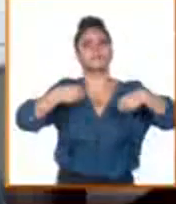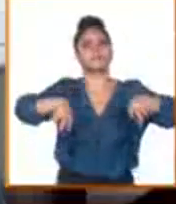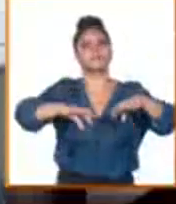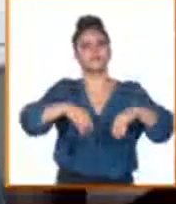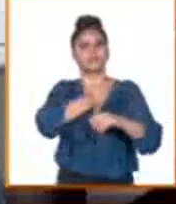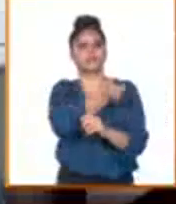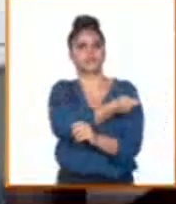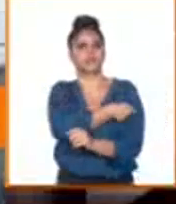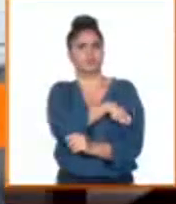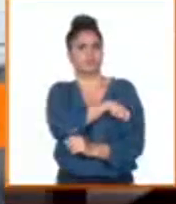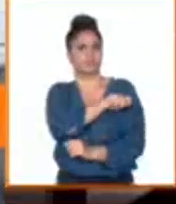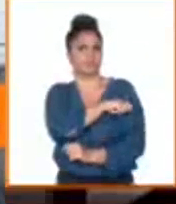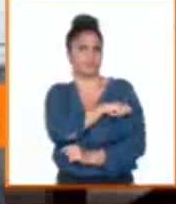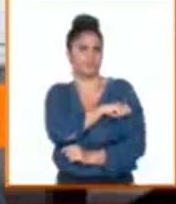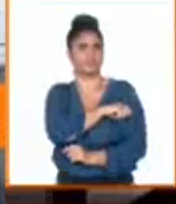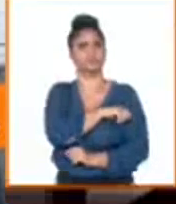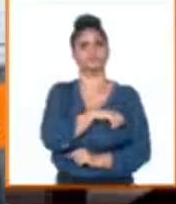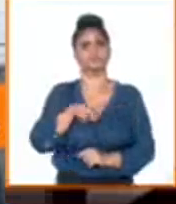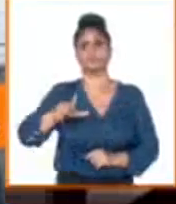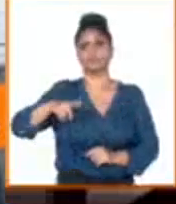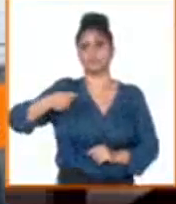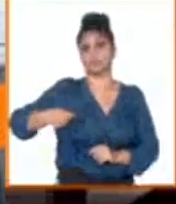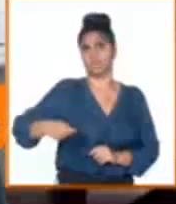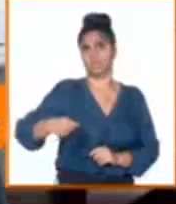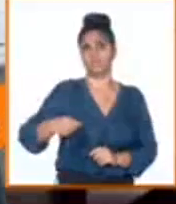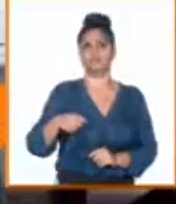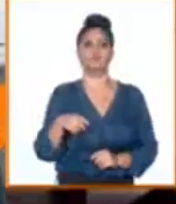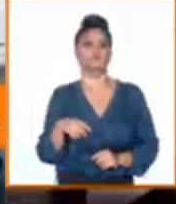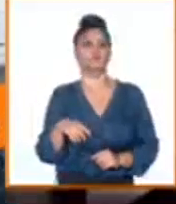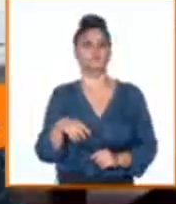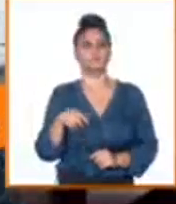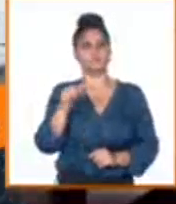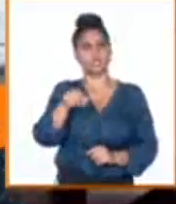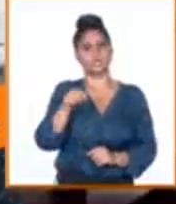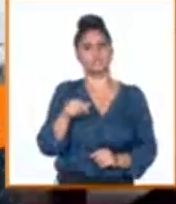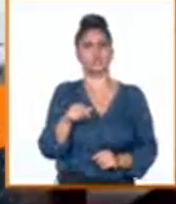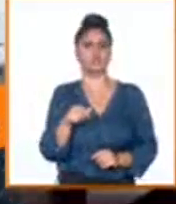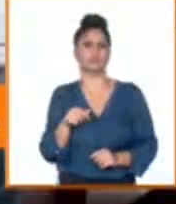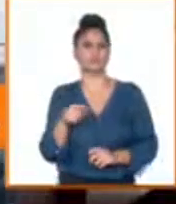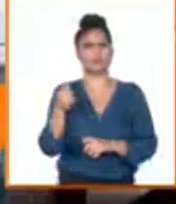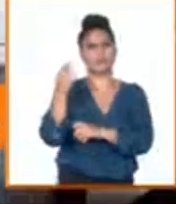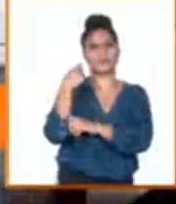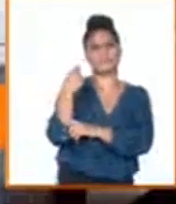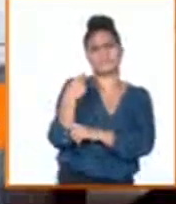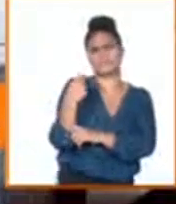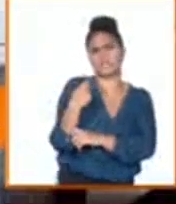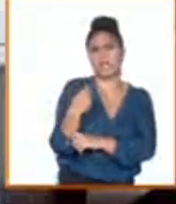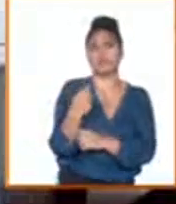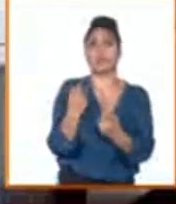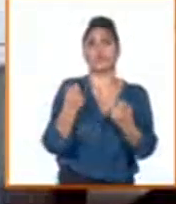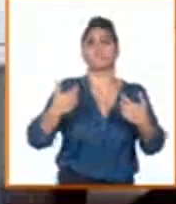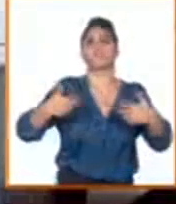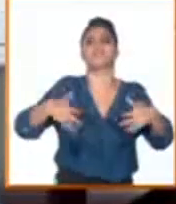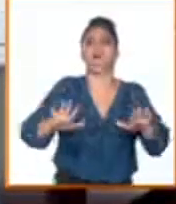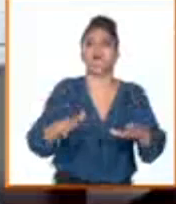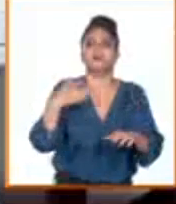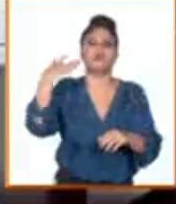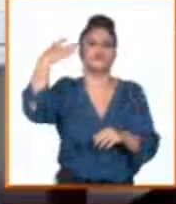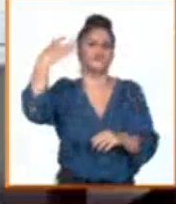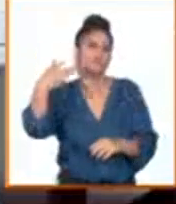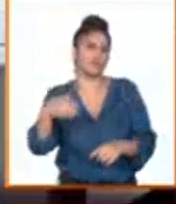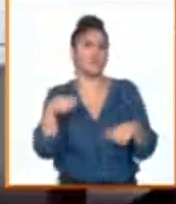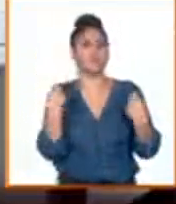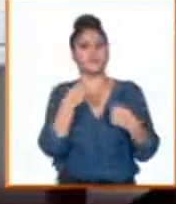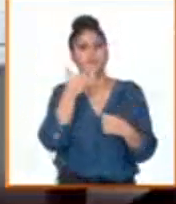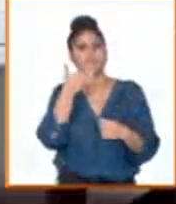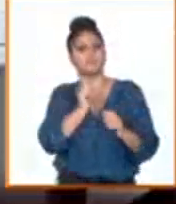que la ley de comunicación viene a enseñarnos cuánto todavía tenemos que hacer